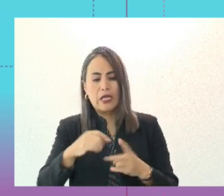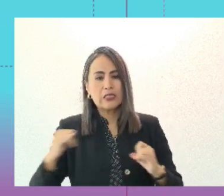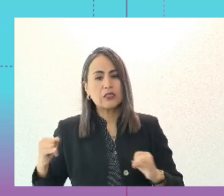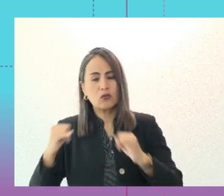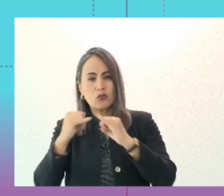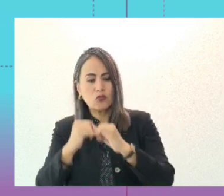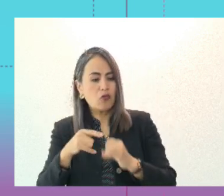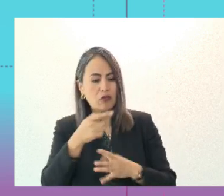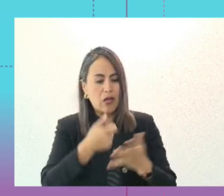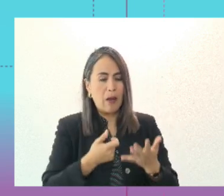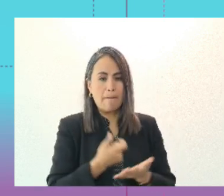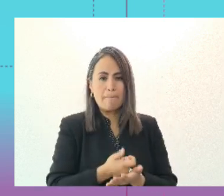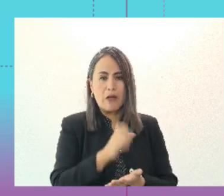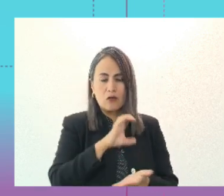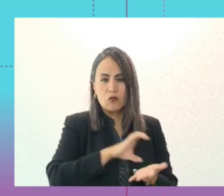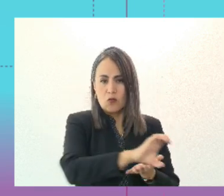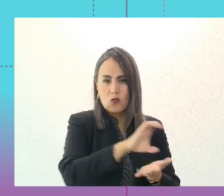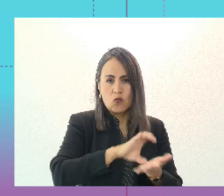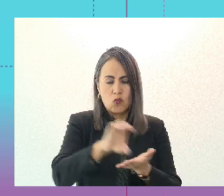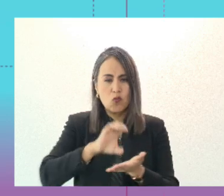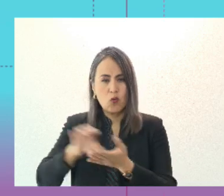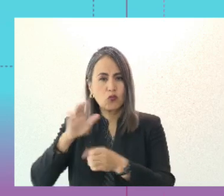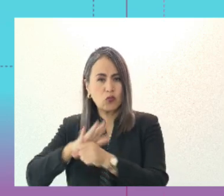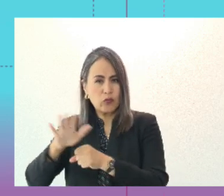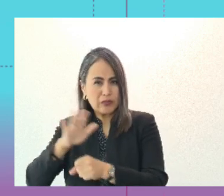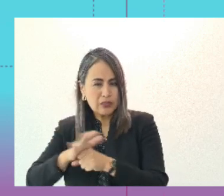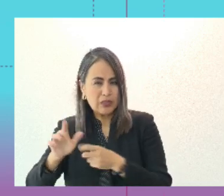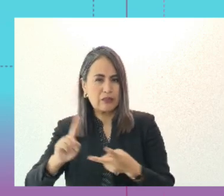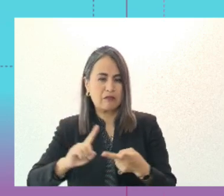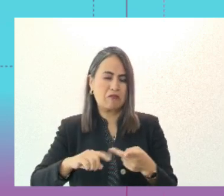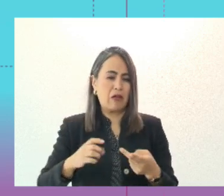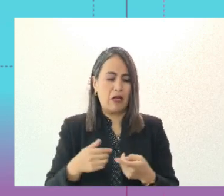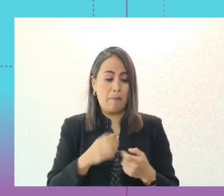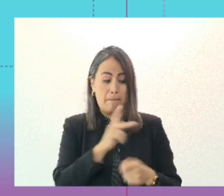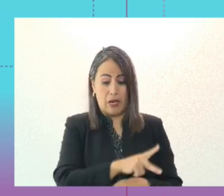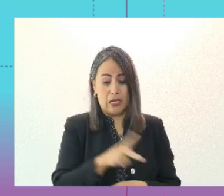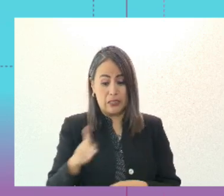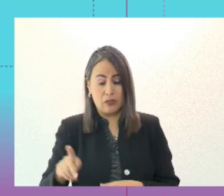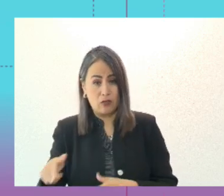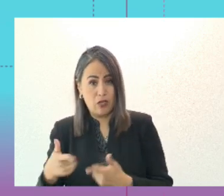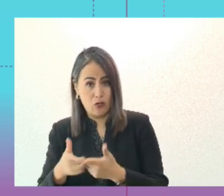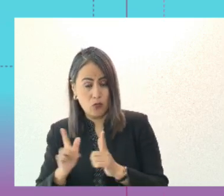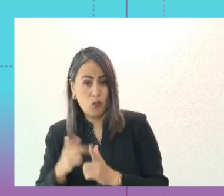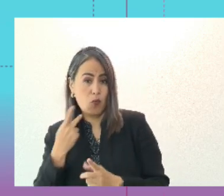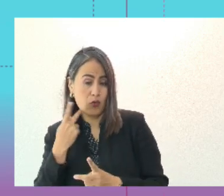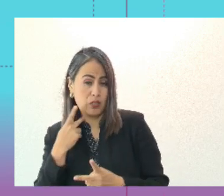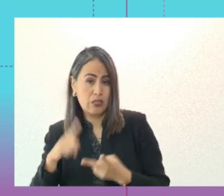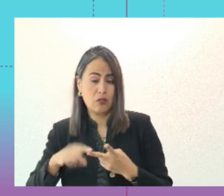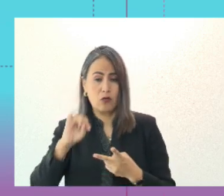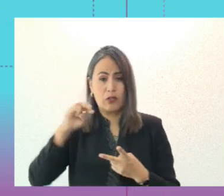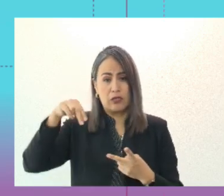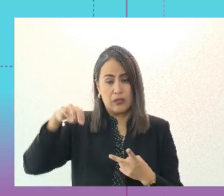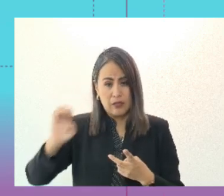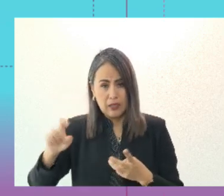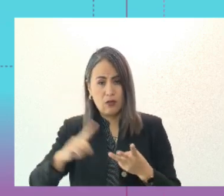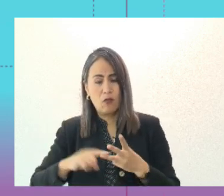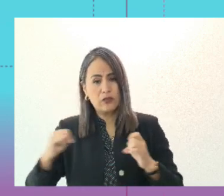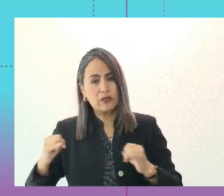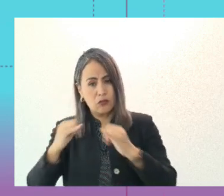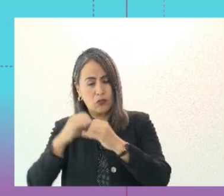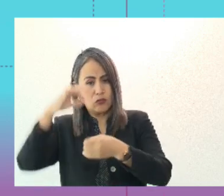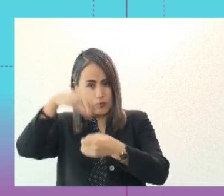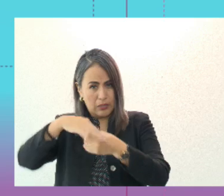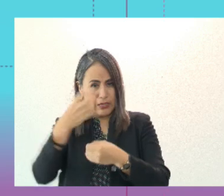como a las instituciones políticas democráticas, llámese partidos políticos, tribunales electorales, institutos electorales, etcétera,